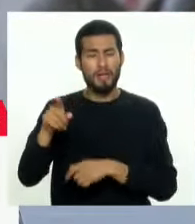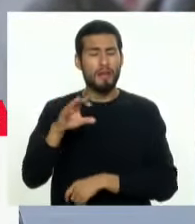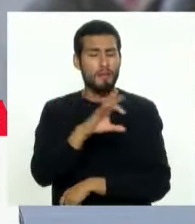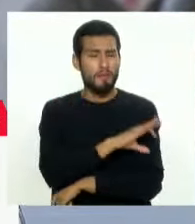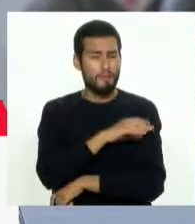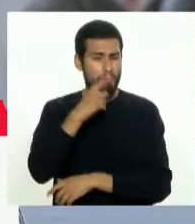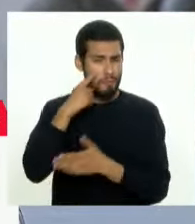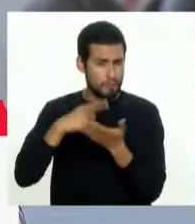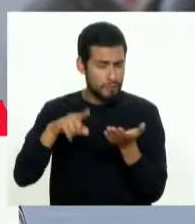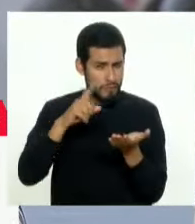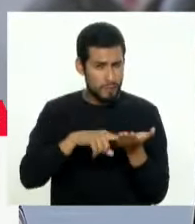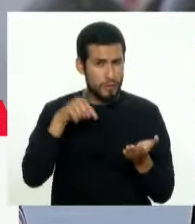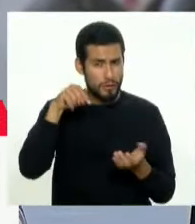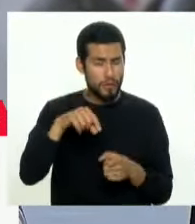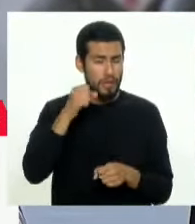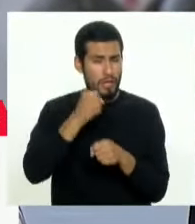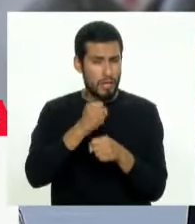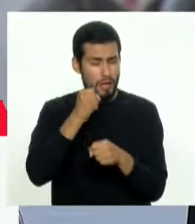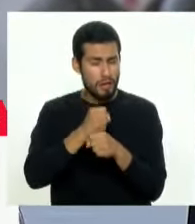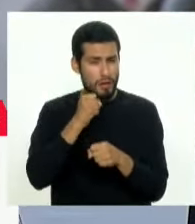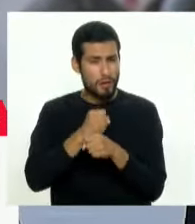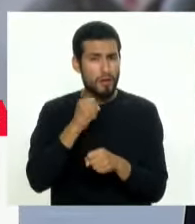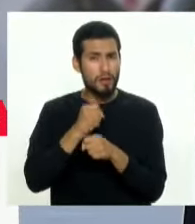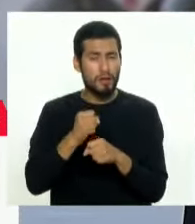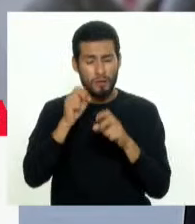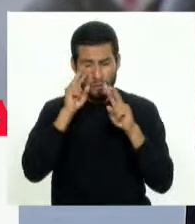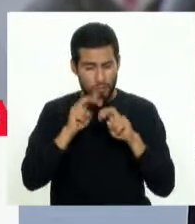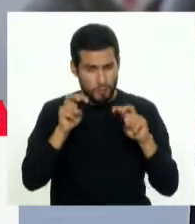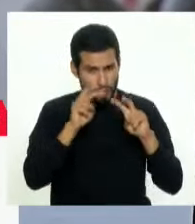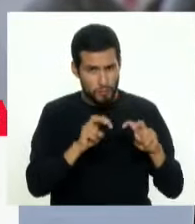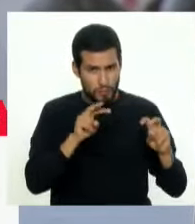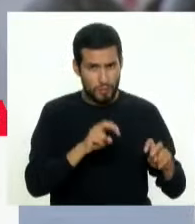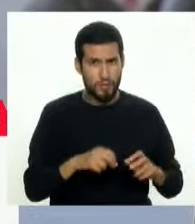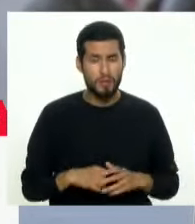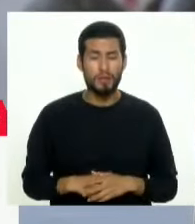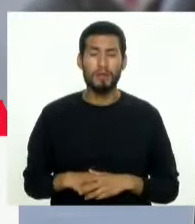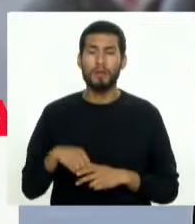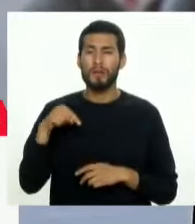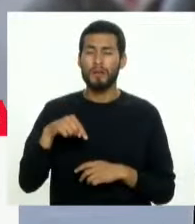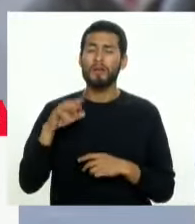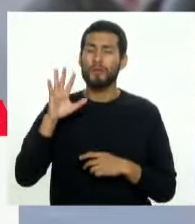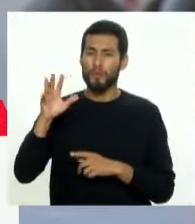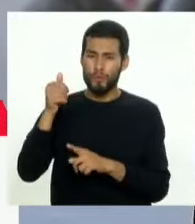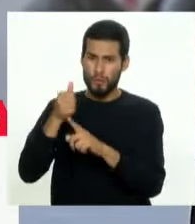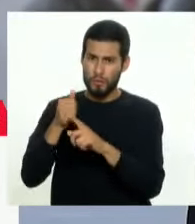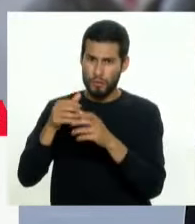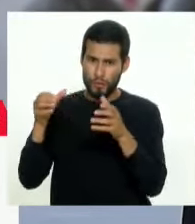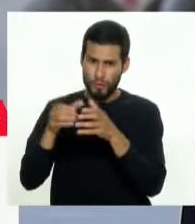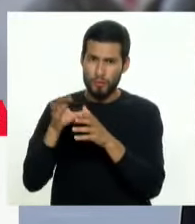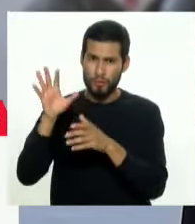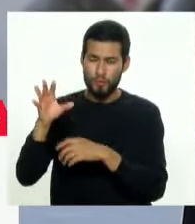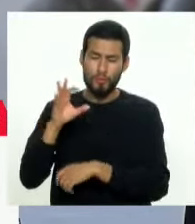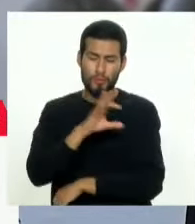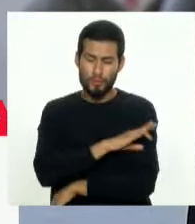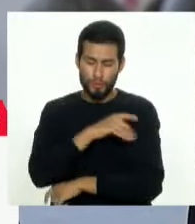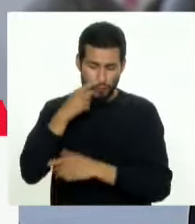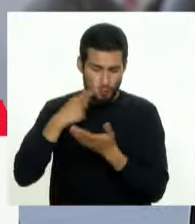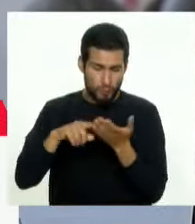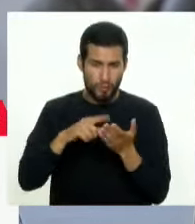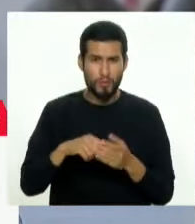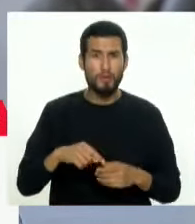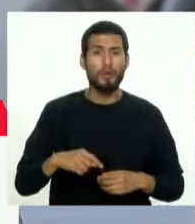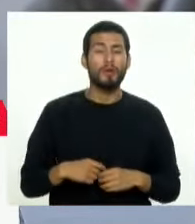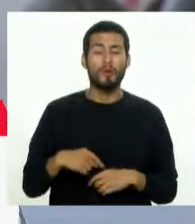Público que haga su trabajo de investigación en esa su autonomía, en esas sus funciones. Nosotros